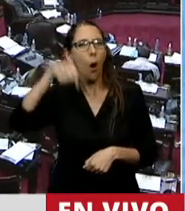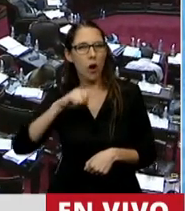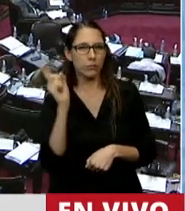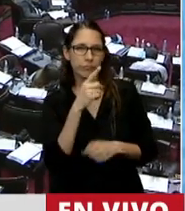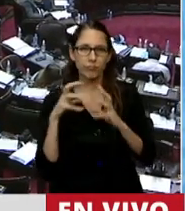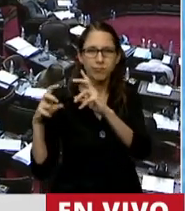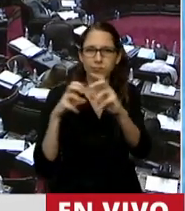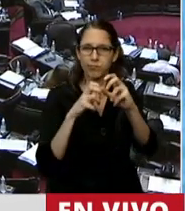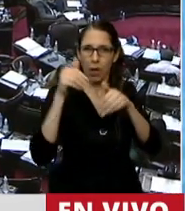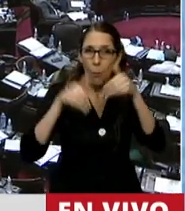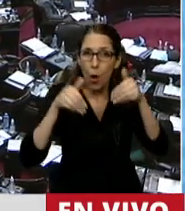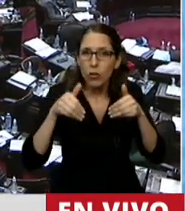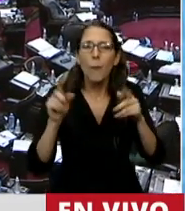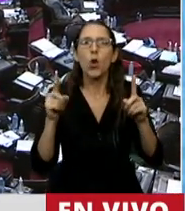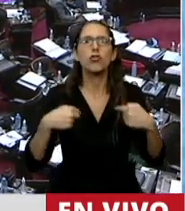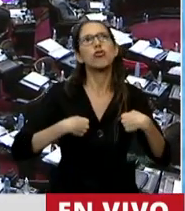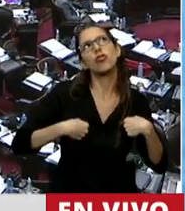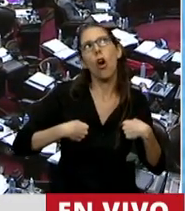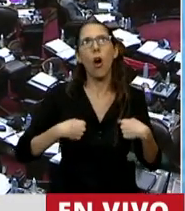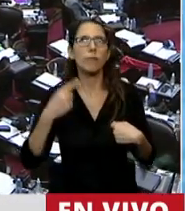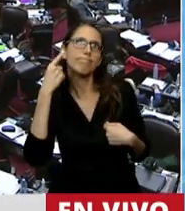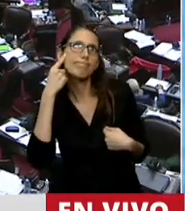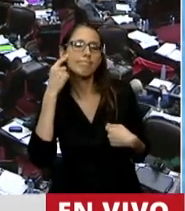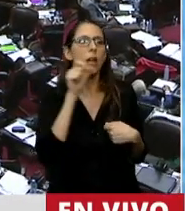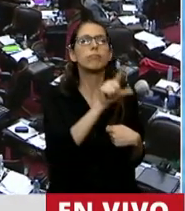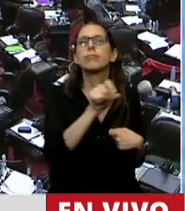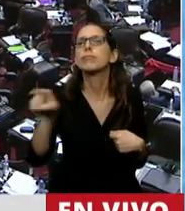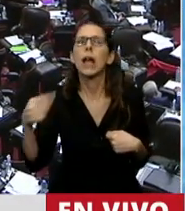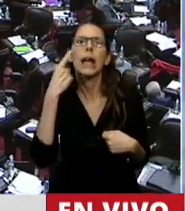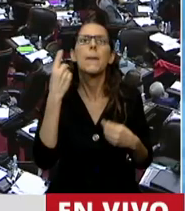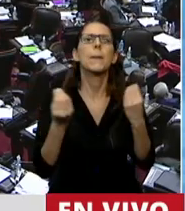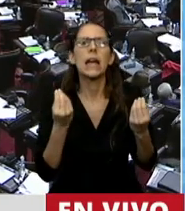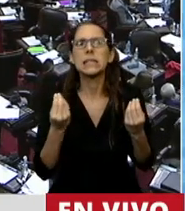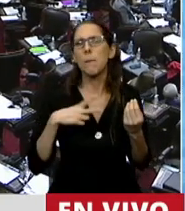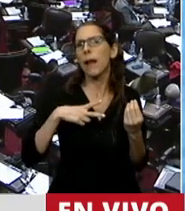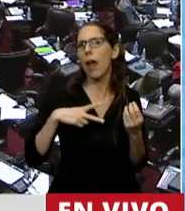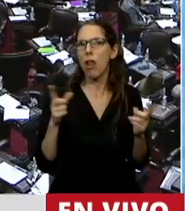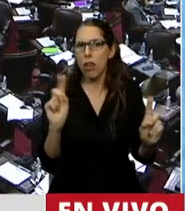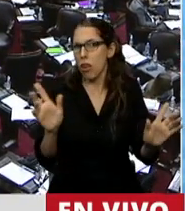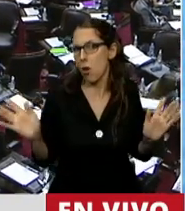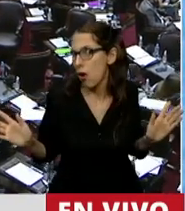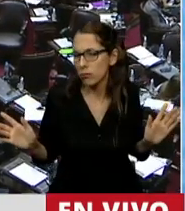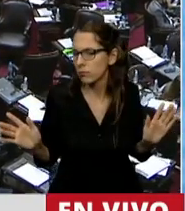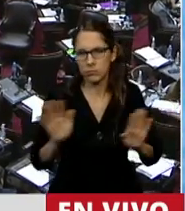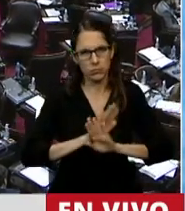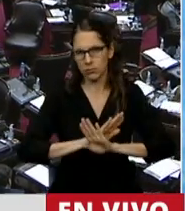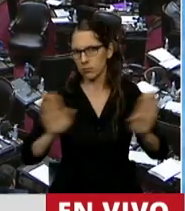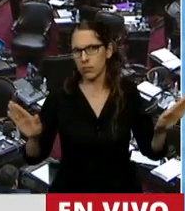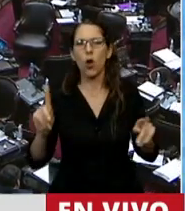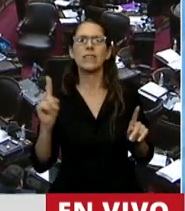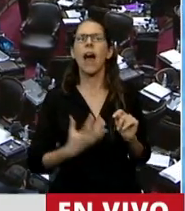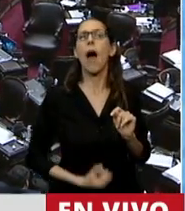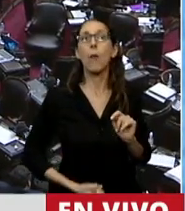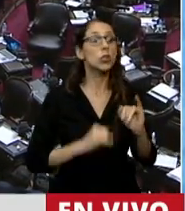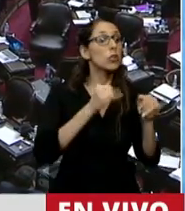no se trata de mí, de ustedes, de nuestras creencias. Se trata de quitar el velo y entender que no es aborto sí